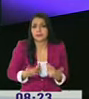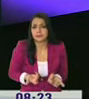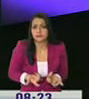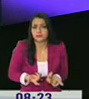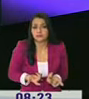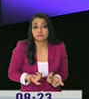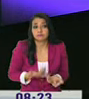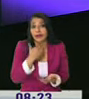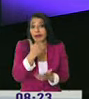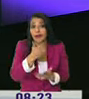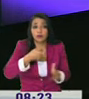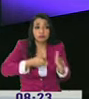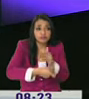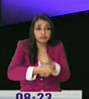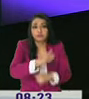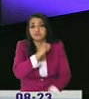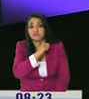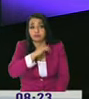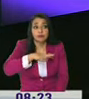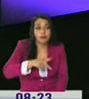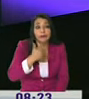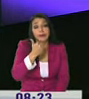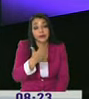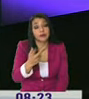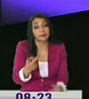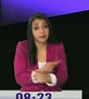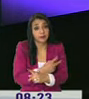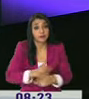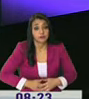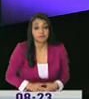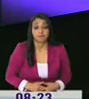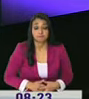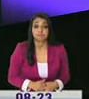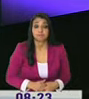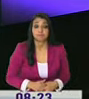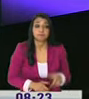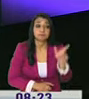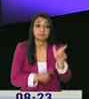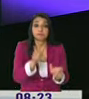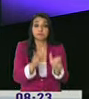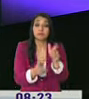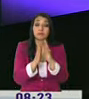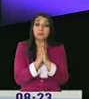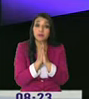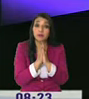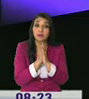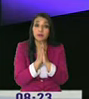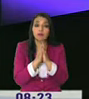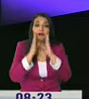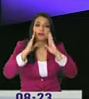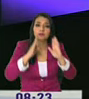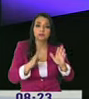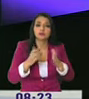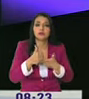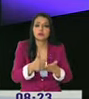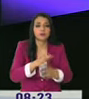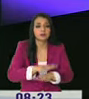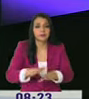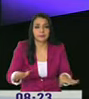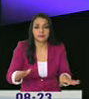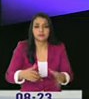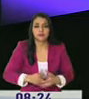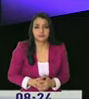la violencia y se toman las cosas por las manos. Así que lo que pide nuestro noticiero a la comunidad es que les ayudemos. Sector